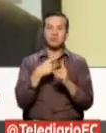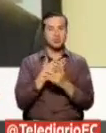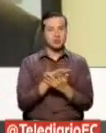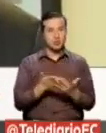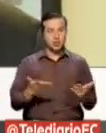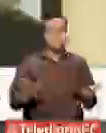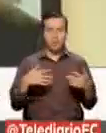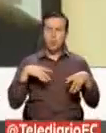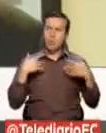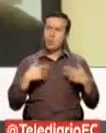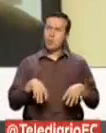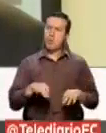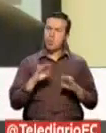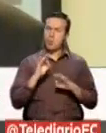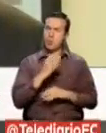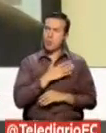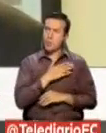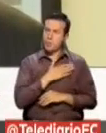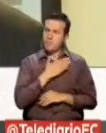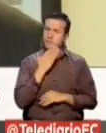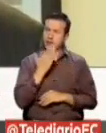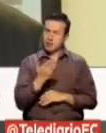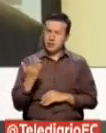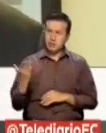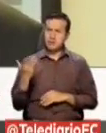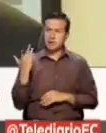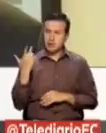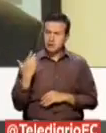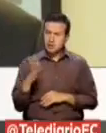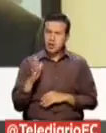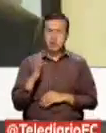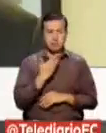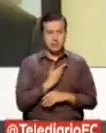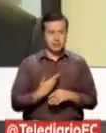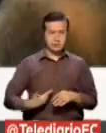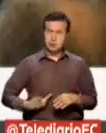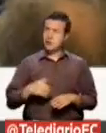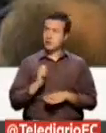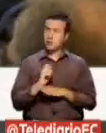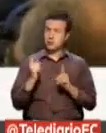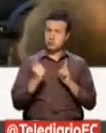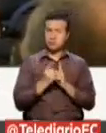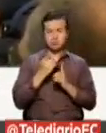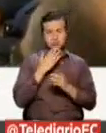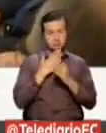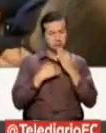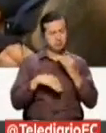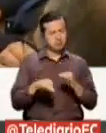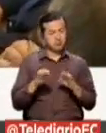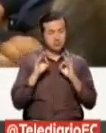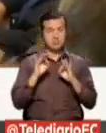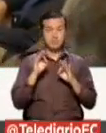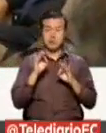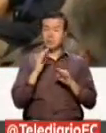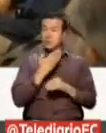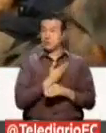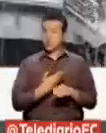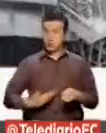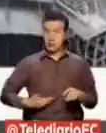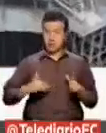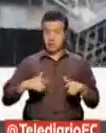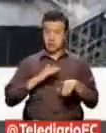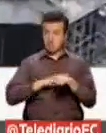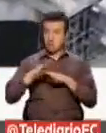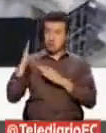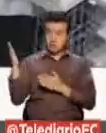todas las expresiones de confianza que nos ha vertido el señor presidente. Los empresarios invitaron al primer mandatario